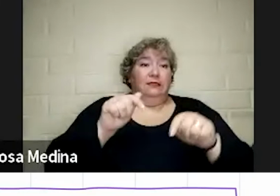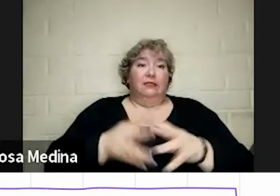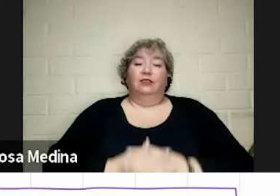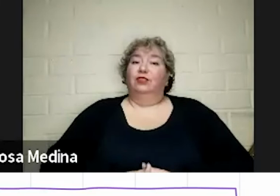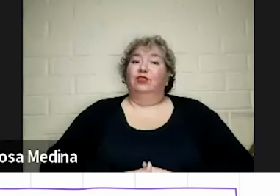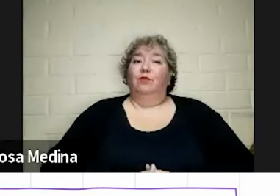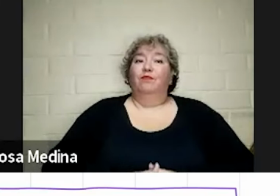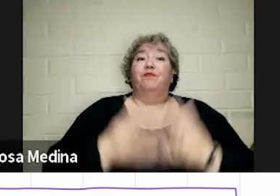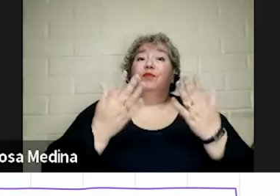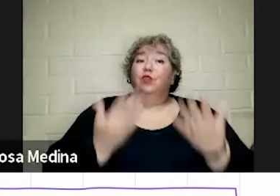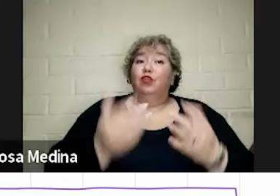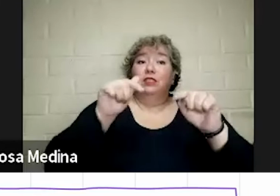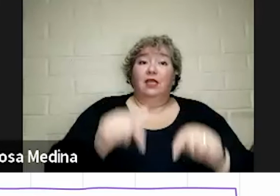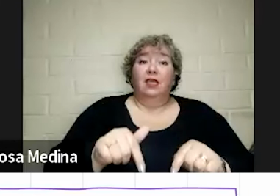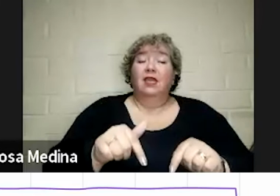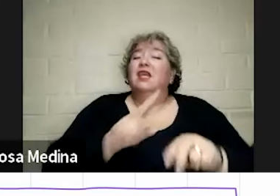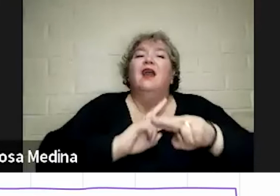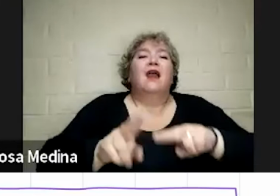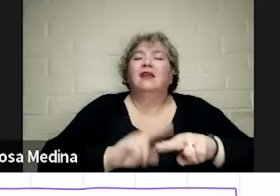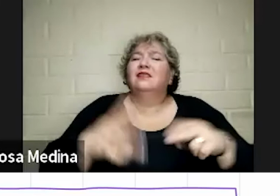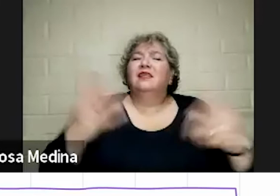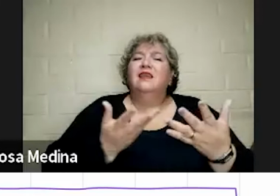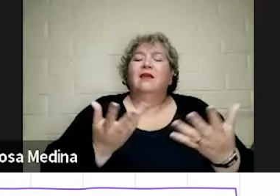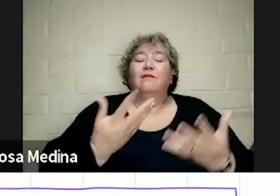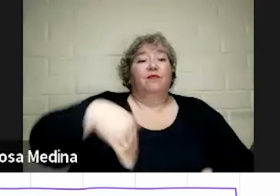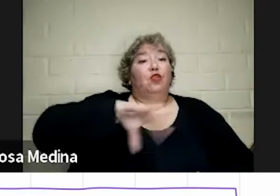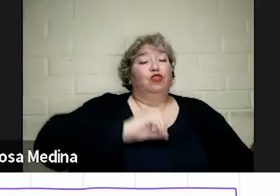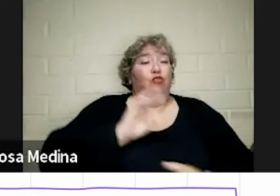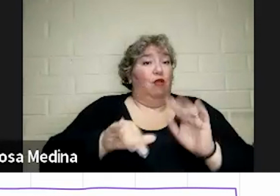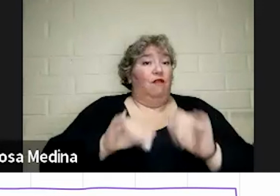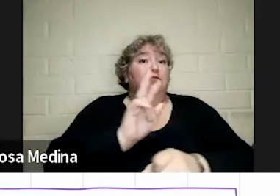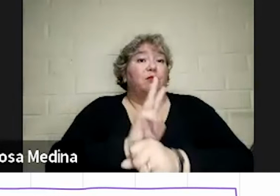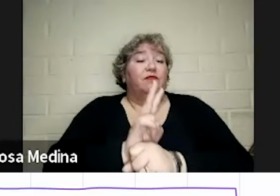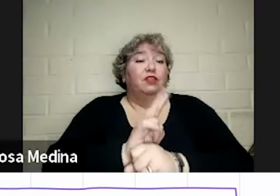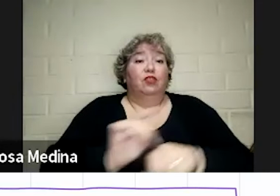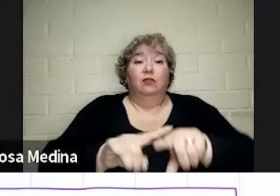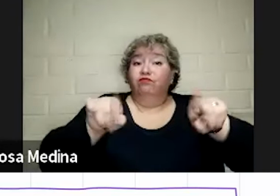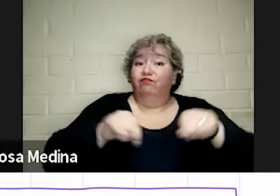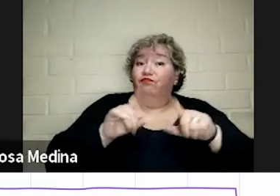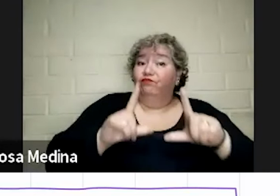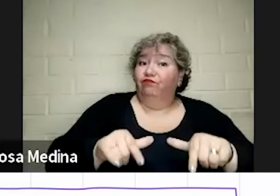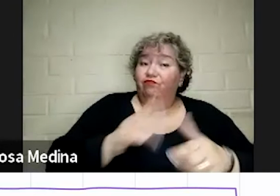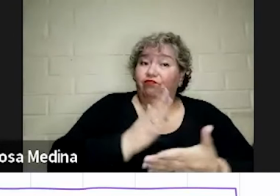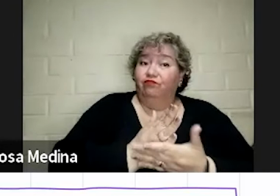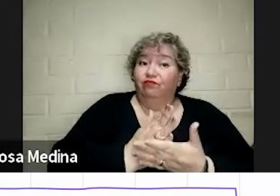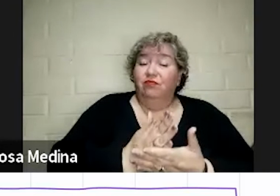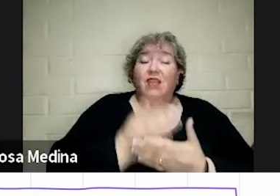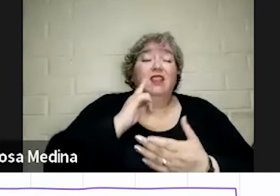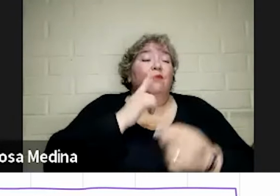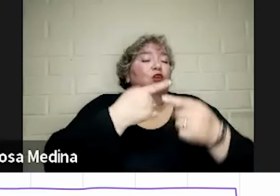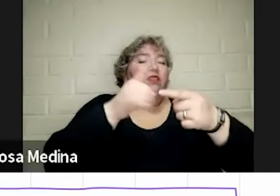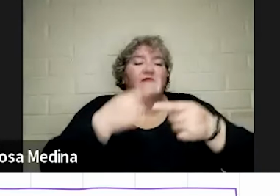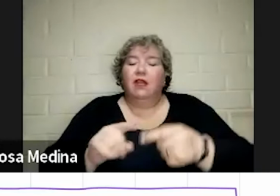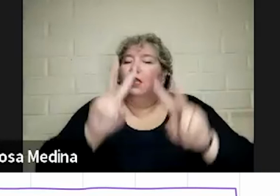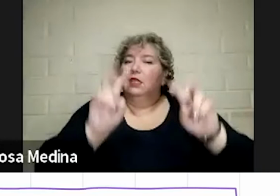¿Ya? Entonces, aquí lo que plantean es que de pronto nosotros o los profesores, cuando estamos en la sala de clase, tenemos distintos tipos de estudiantes, estudiantes que les va